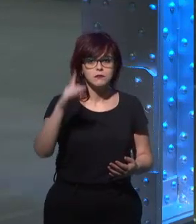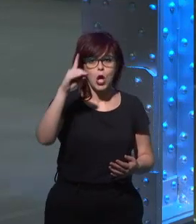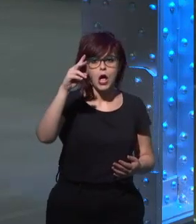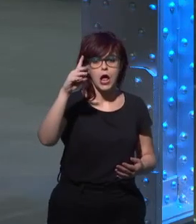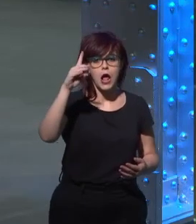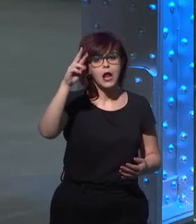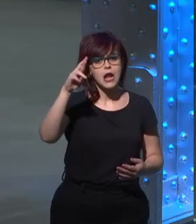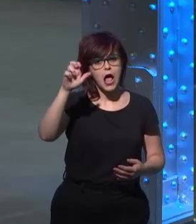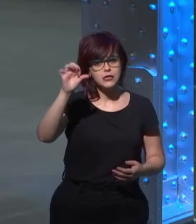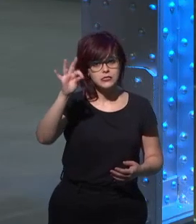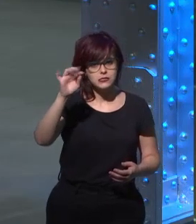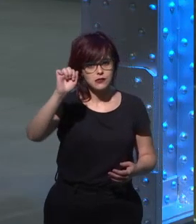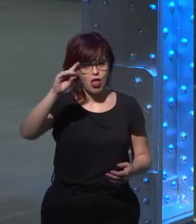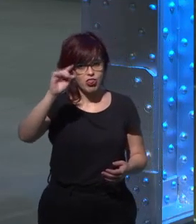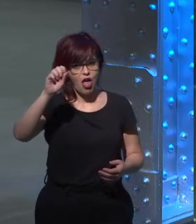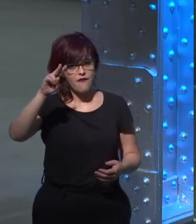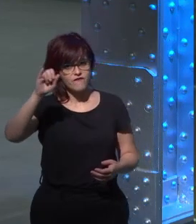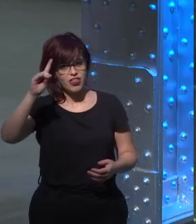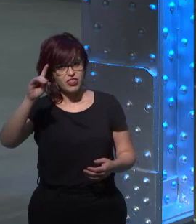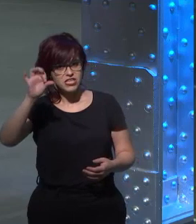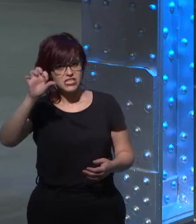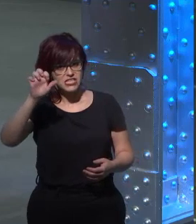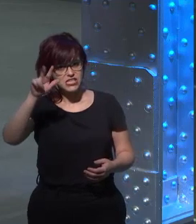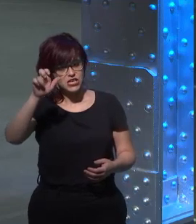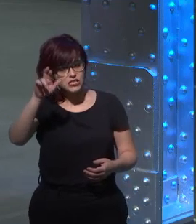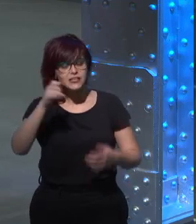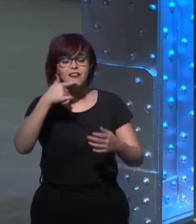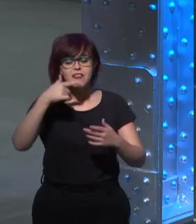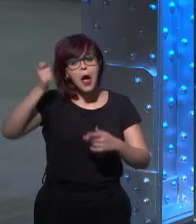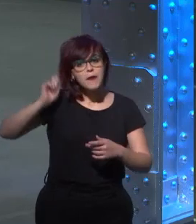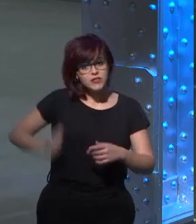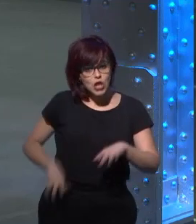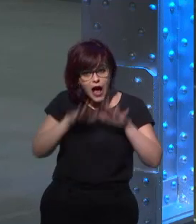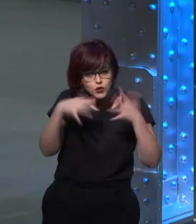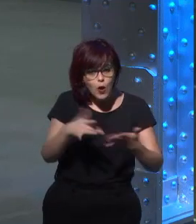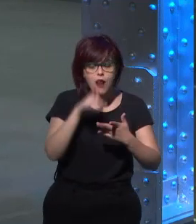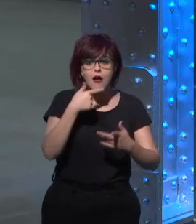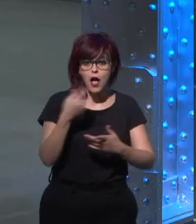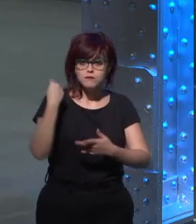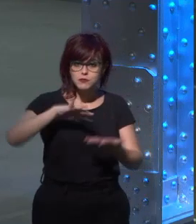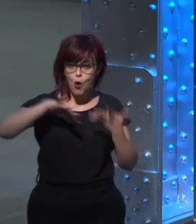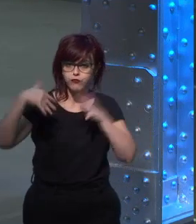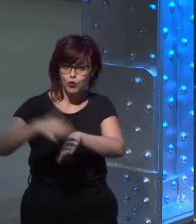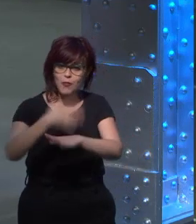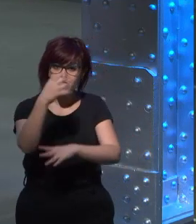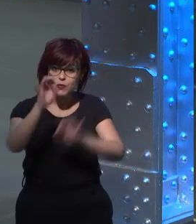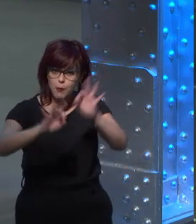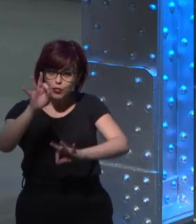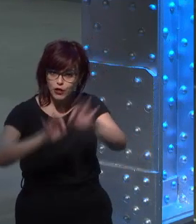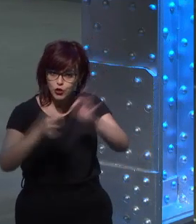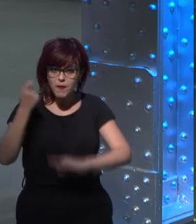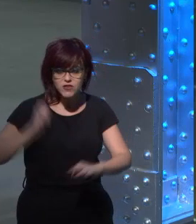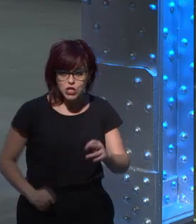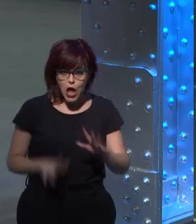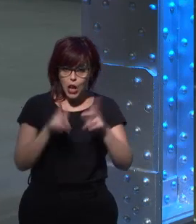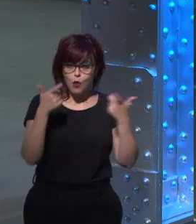de este año decía que el 50% de las profesiones actuales se van a automatizar en el futuro. El 50%. Por tanto, nacerán nuevas